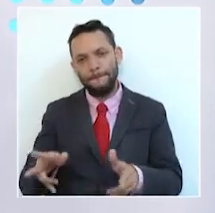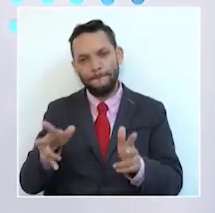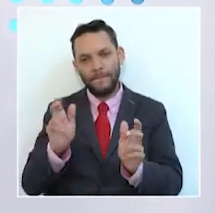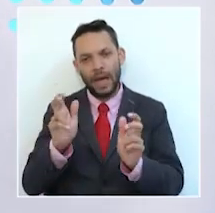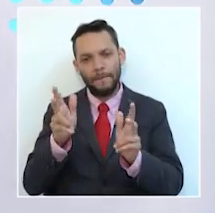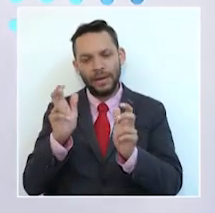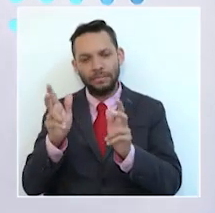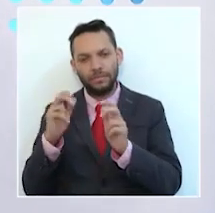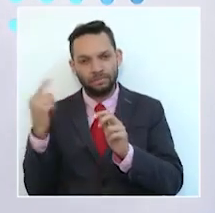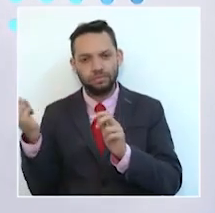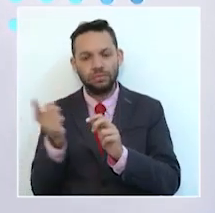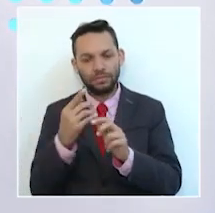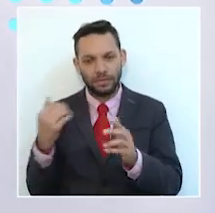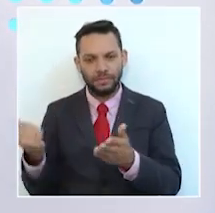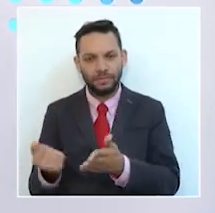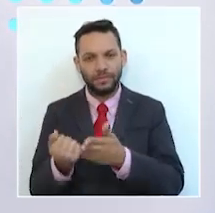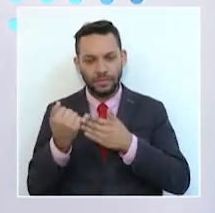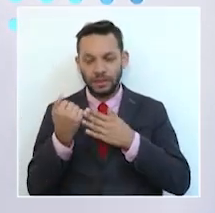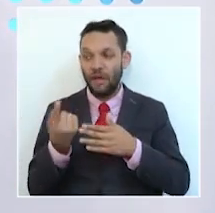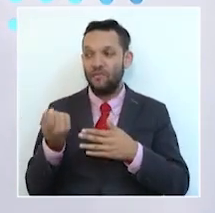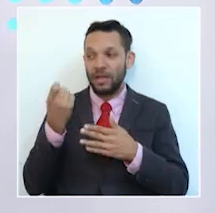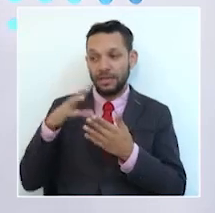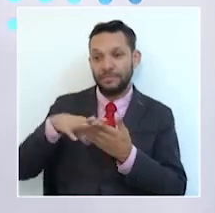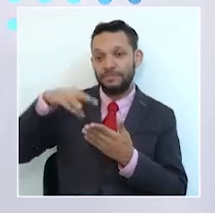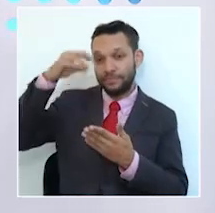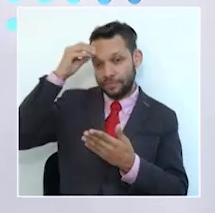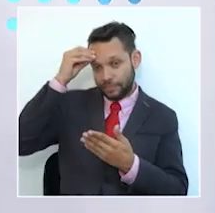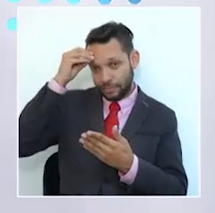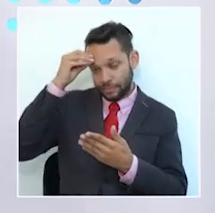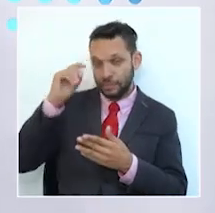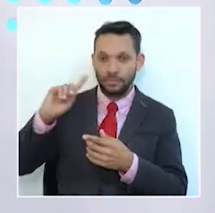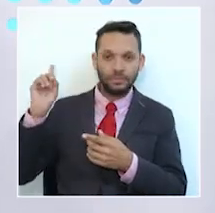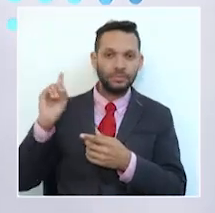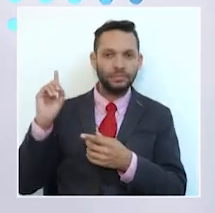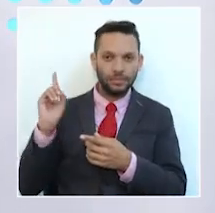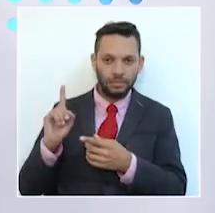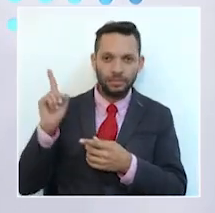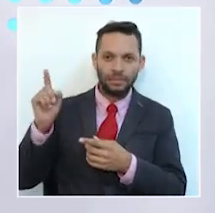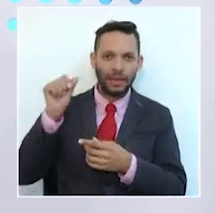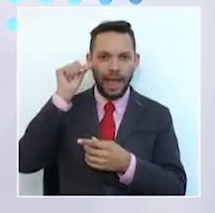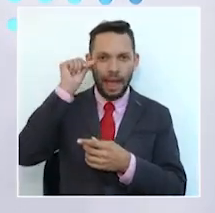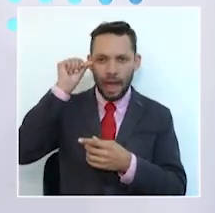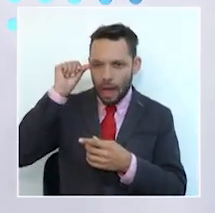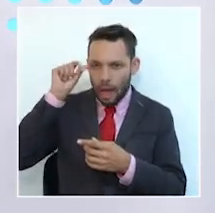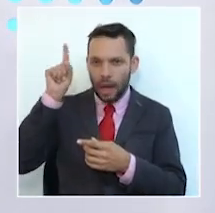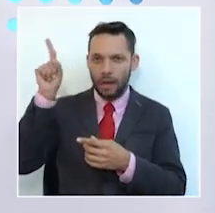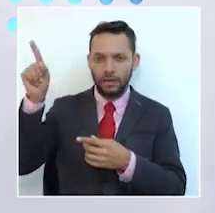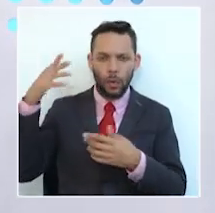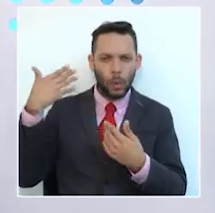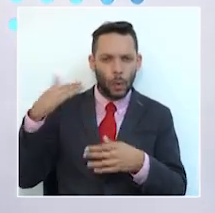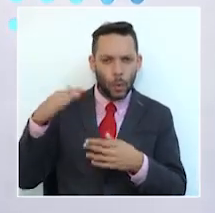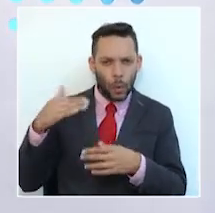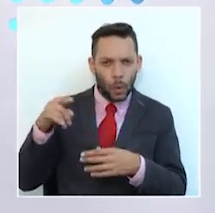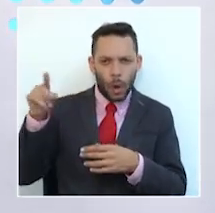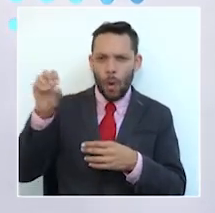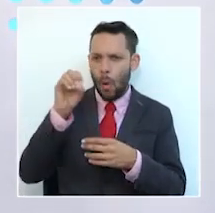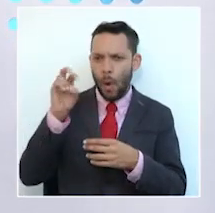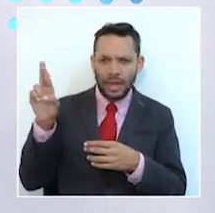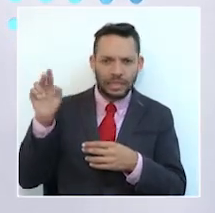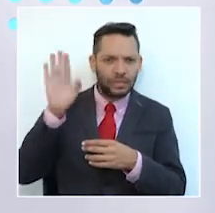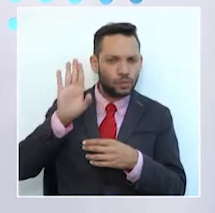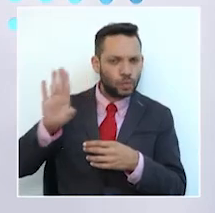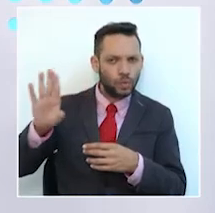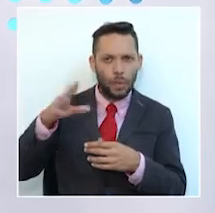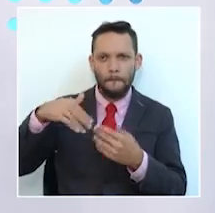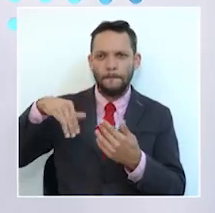por lo menos en este occidente porque tantos años nos lleva a nosotros el hacia hacia oriente y en diademas